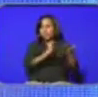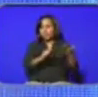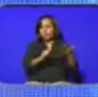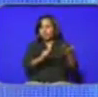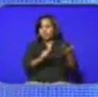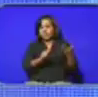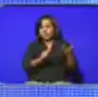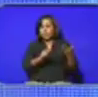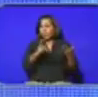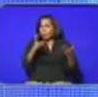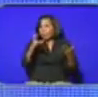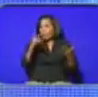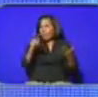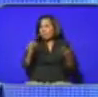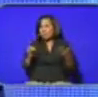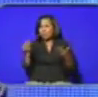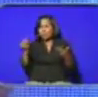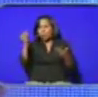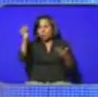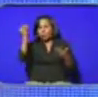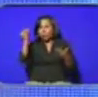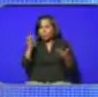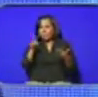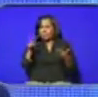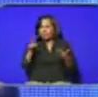de Panamá, son jóvenes